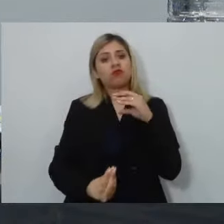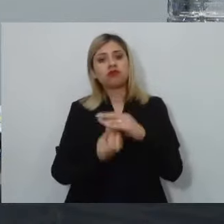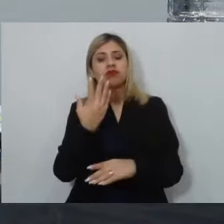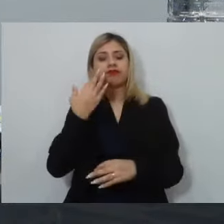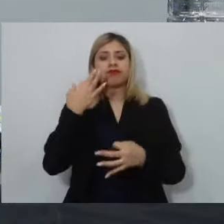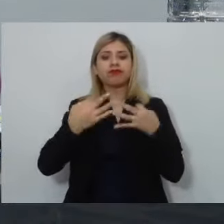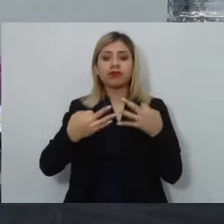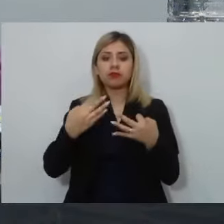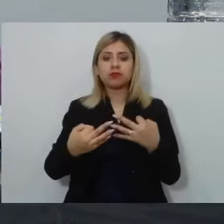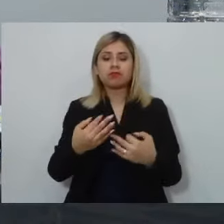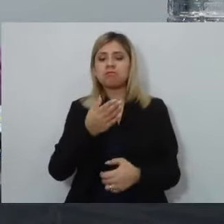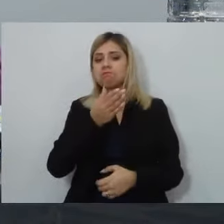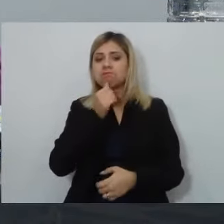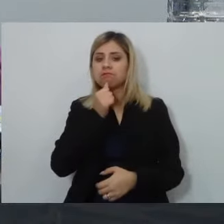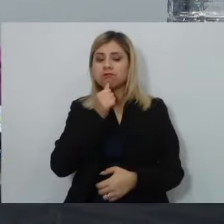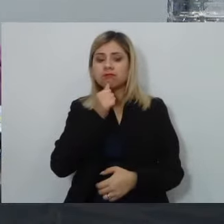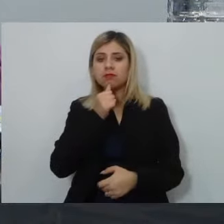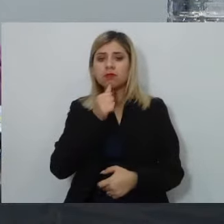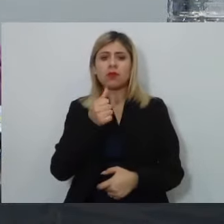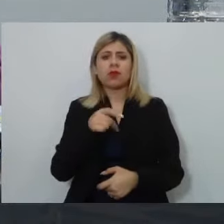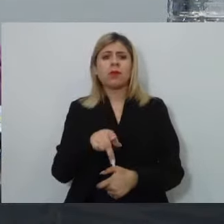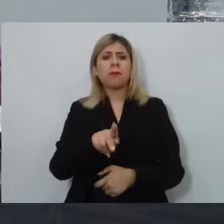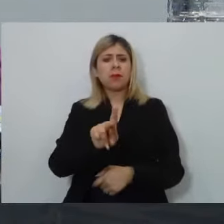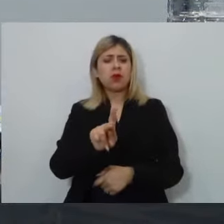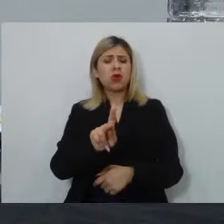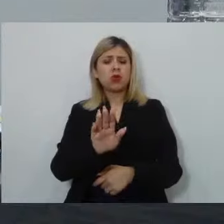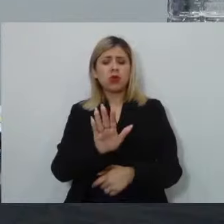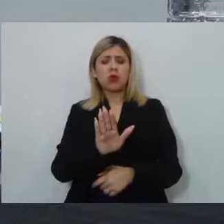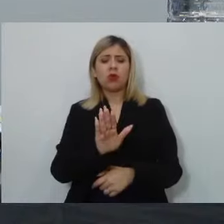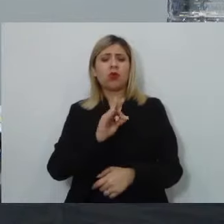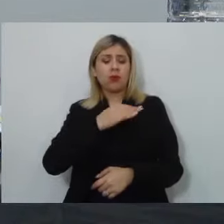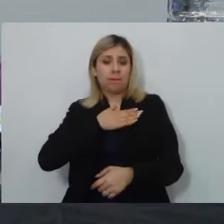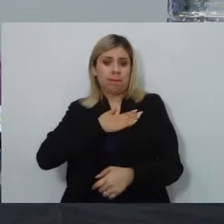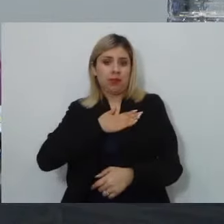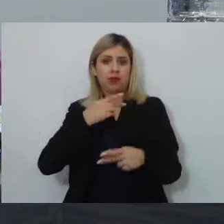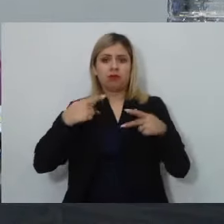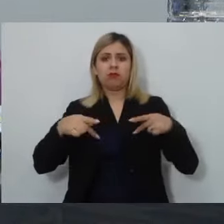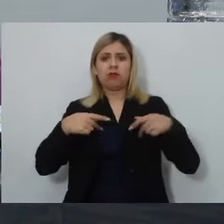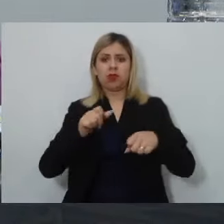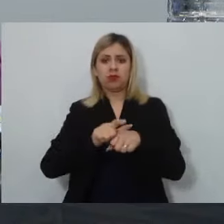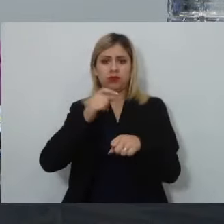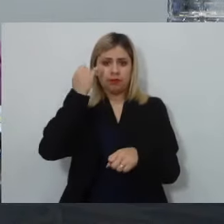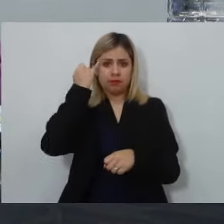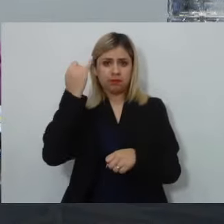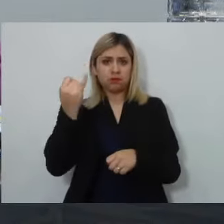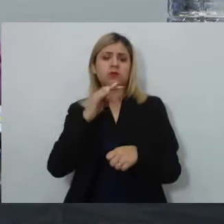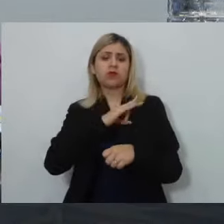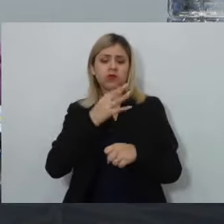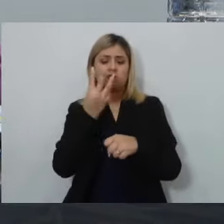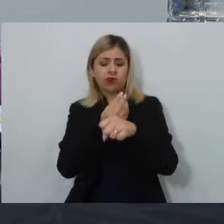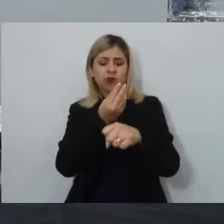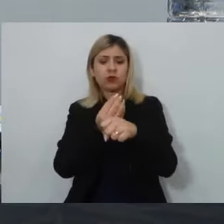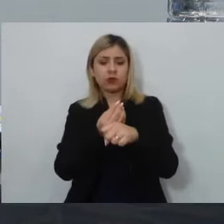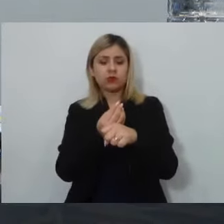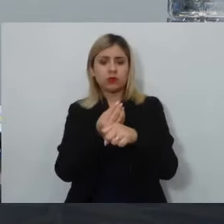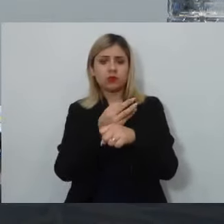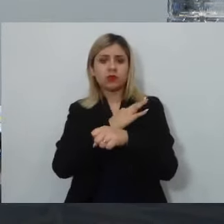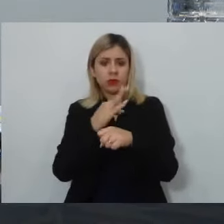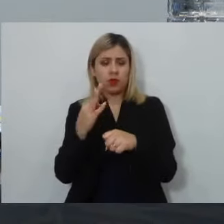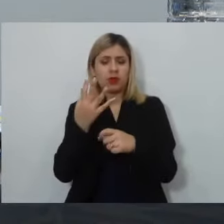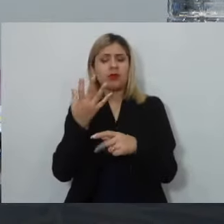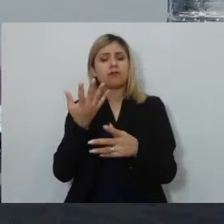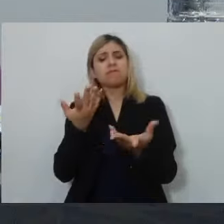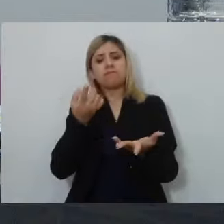digamos la esencia de la modificación es ampliar digamos las posibilidades y garantías de la